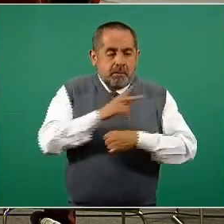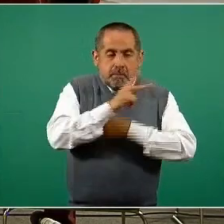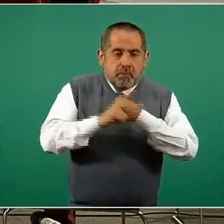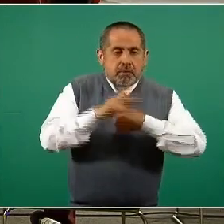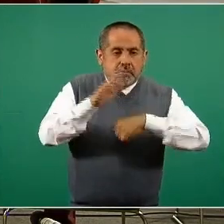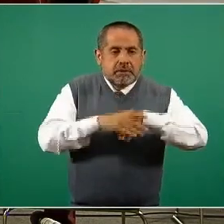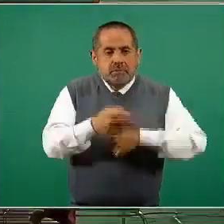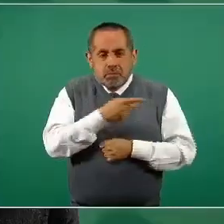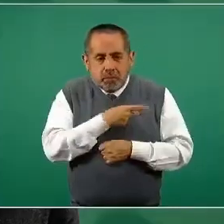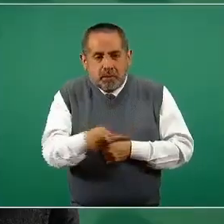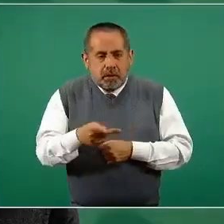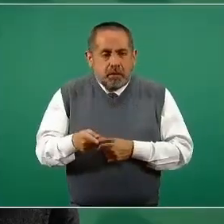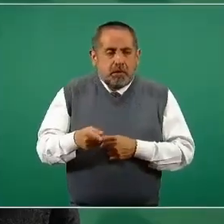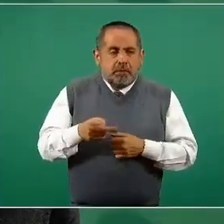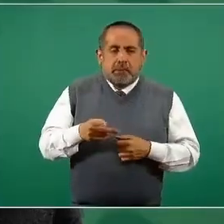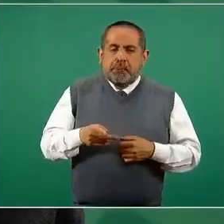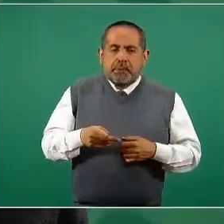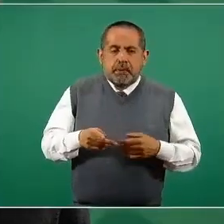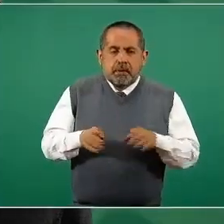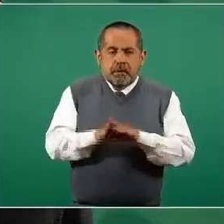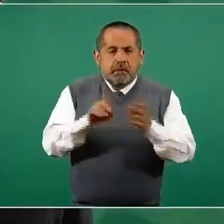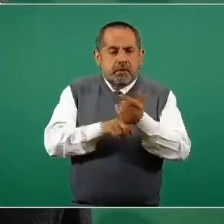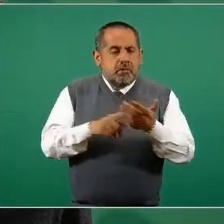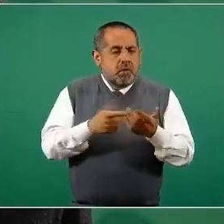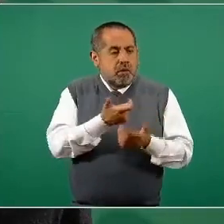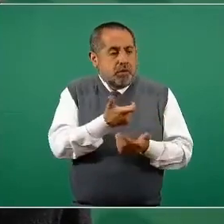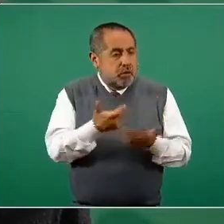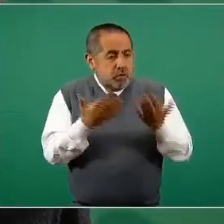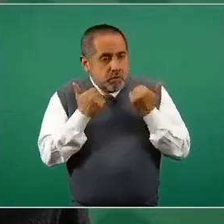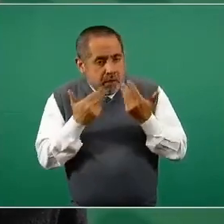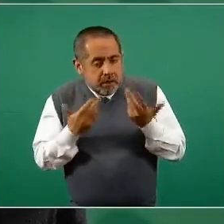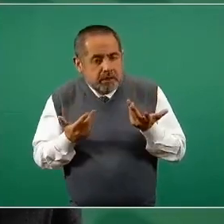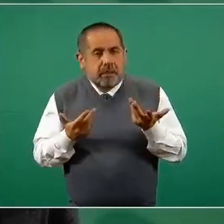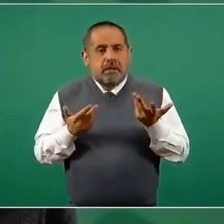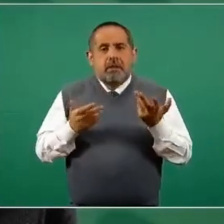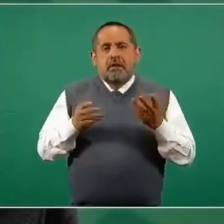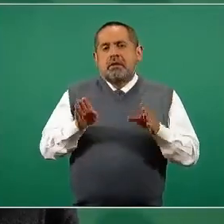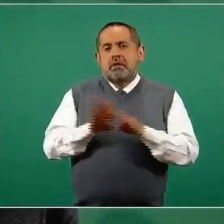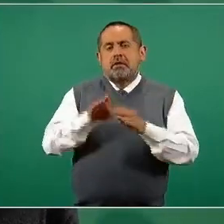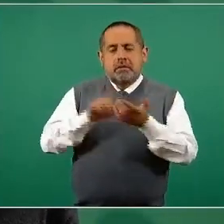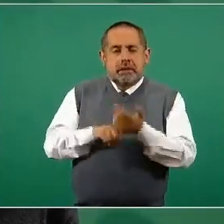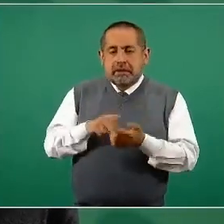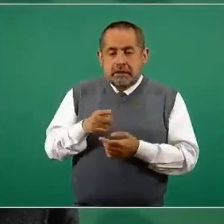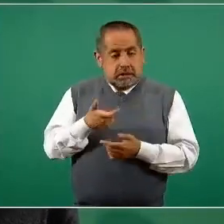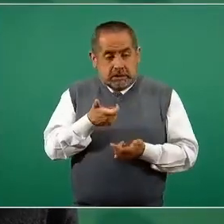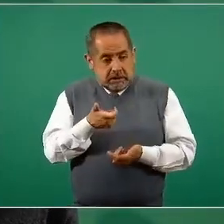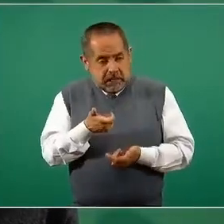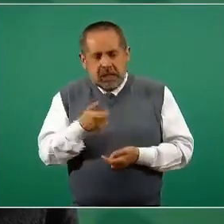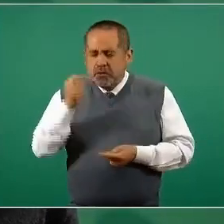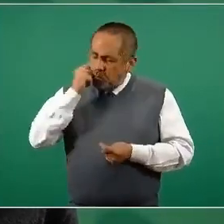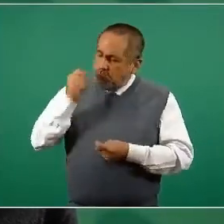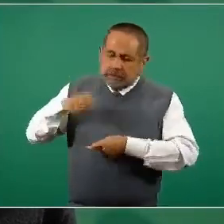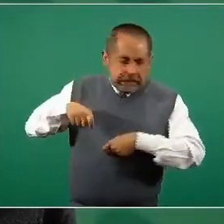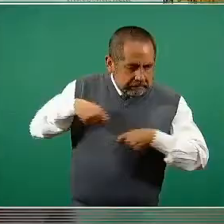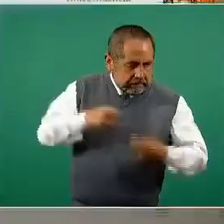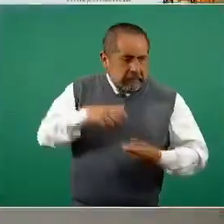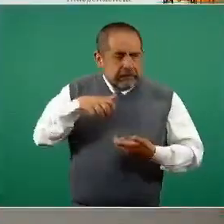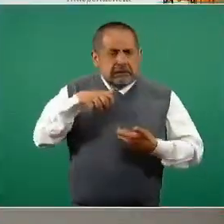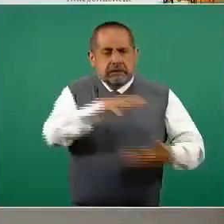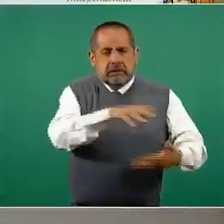o con menos ingresos a que, sin la necesidad de tener en este momento los recursos correspondientes, puedan ellos